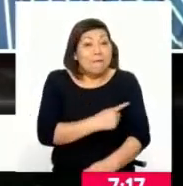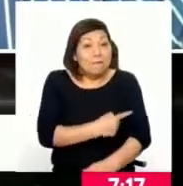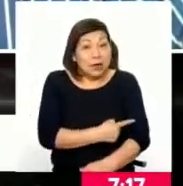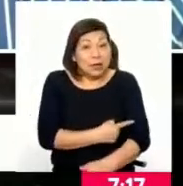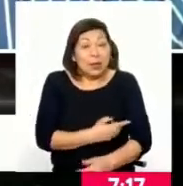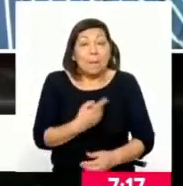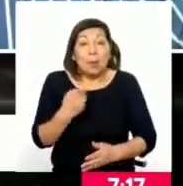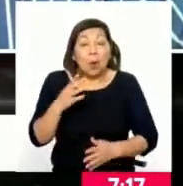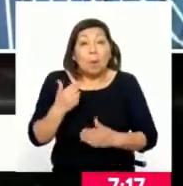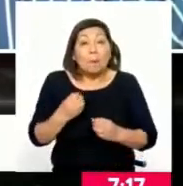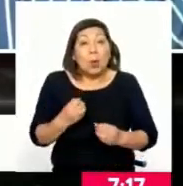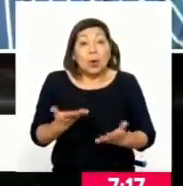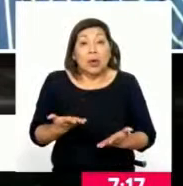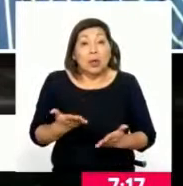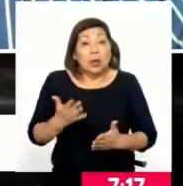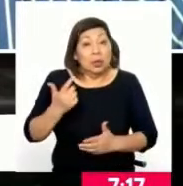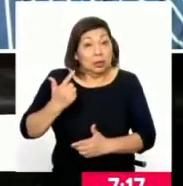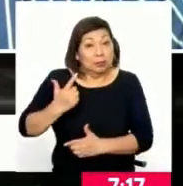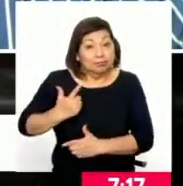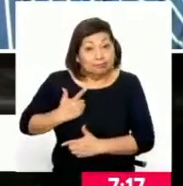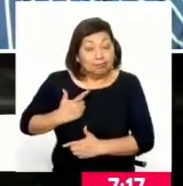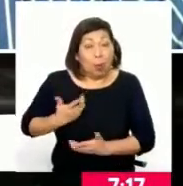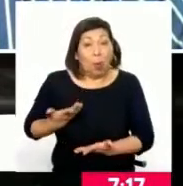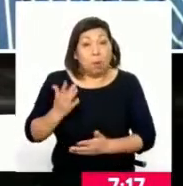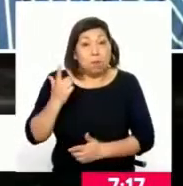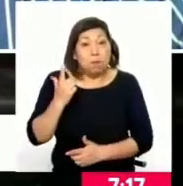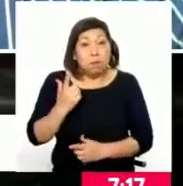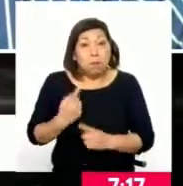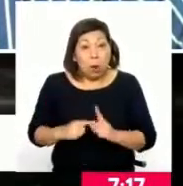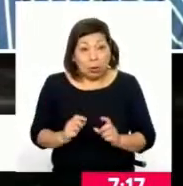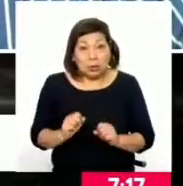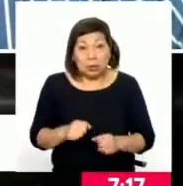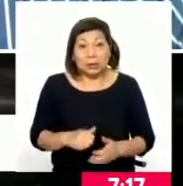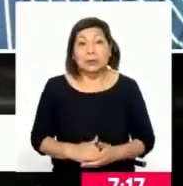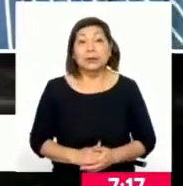mayor acción coercitiva por parte de las Fuerzas Armadas, de la Policía Nacional?